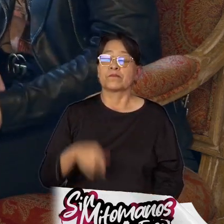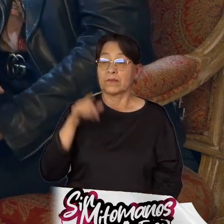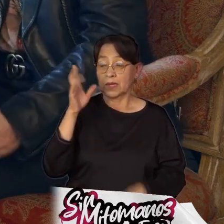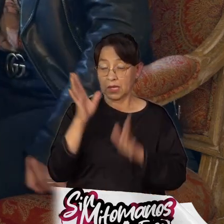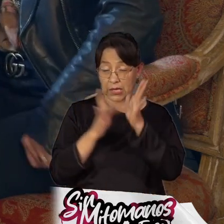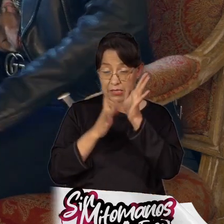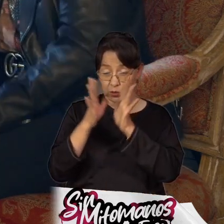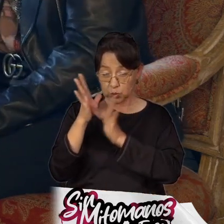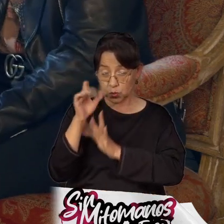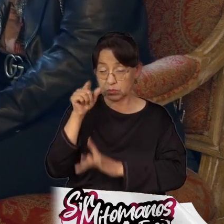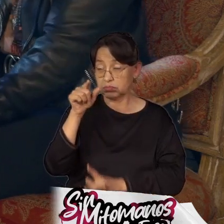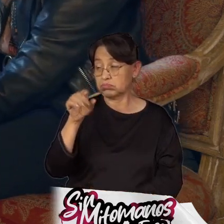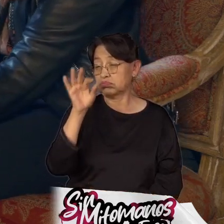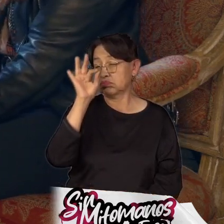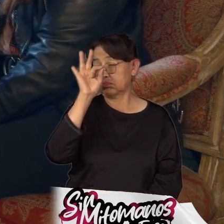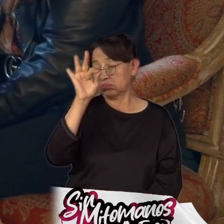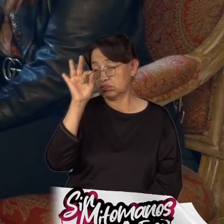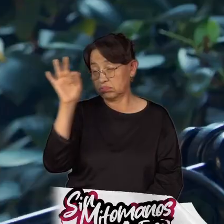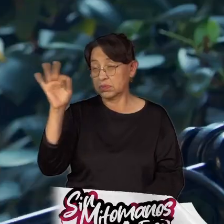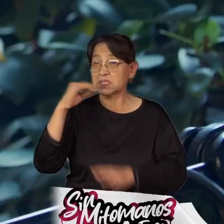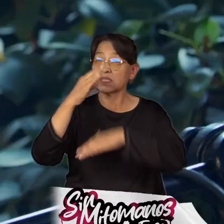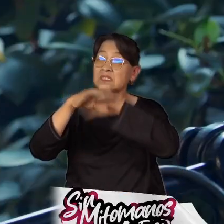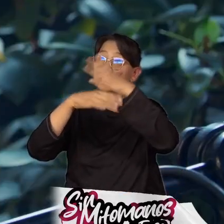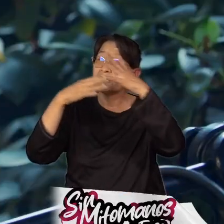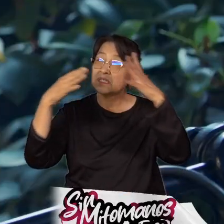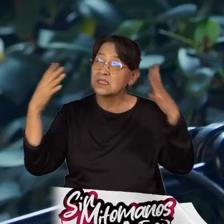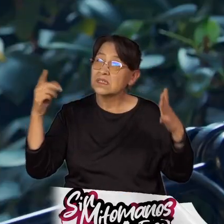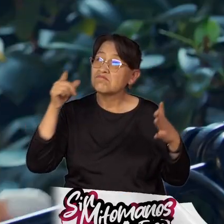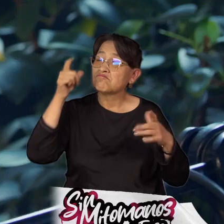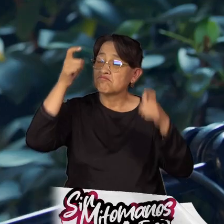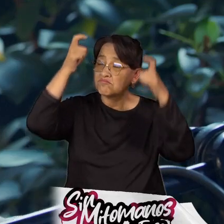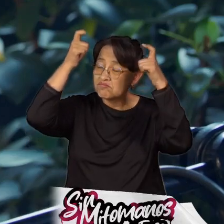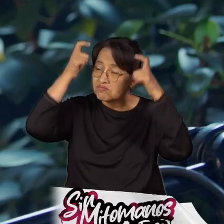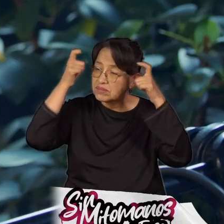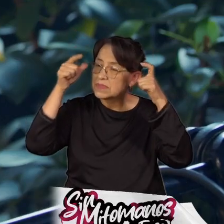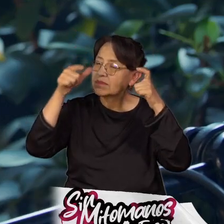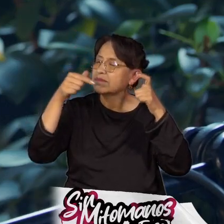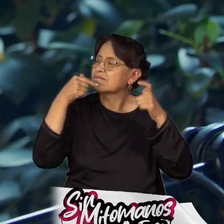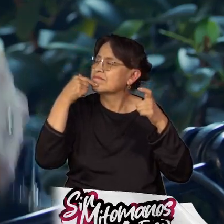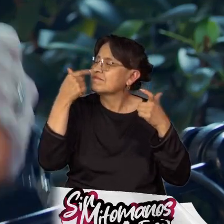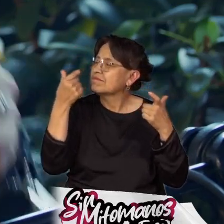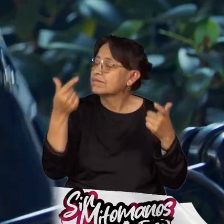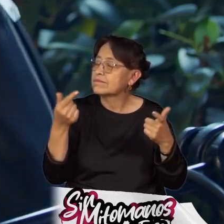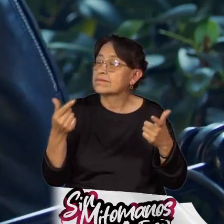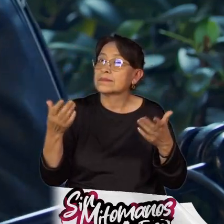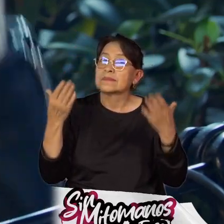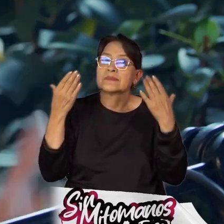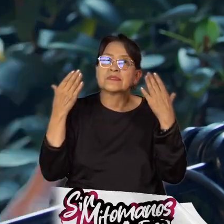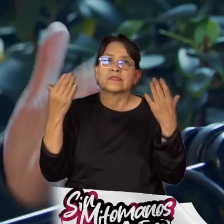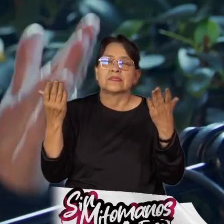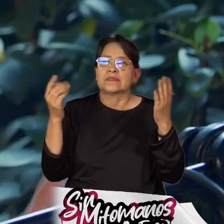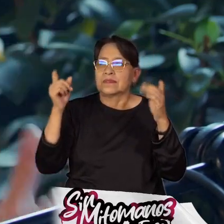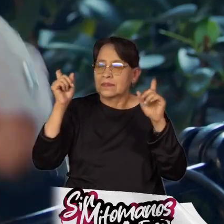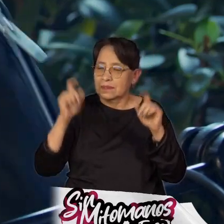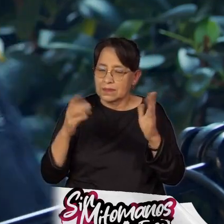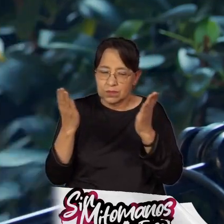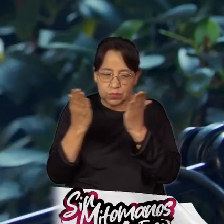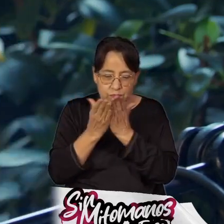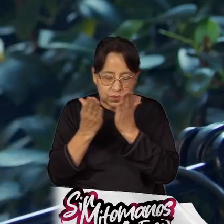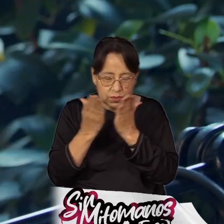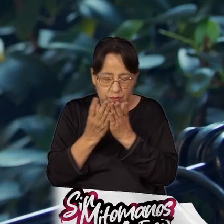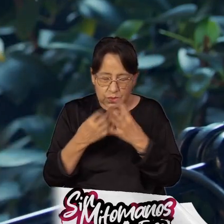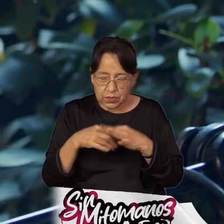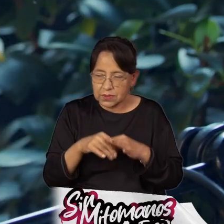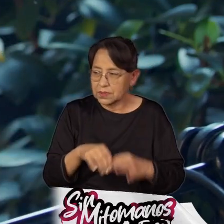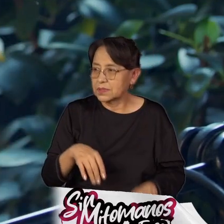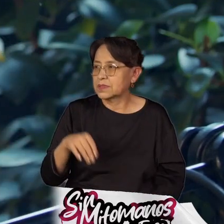les predicaba el mensaje del reino de los cielos y ese mensaje del reino de los cielos es un mensaje que merece la pena